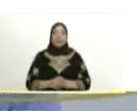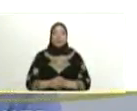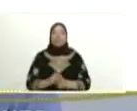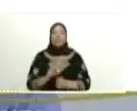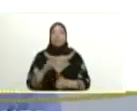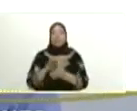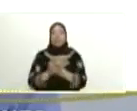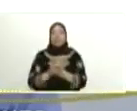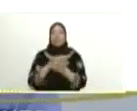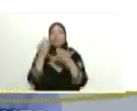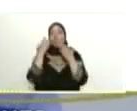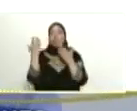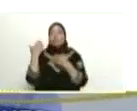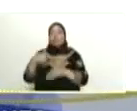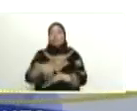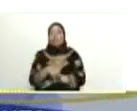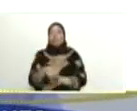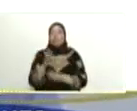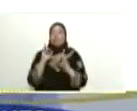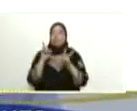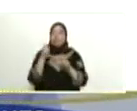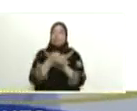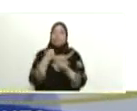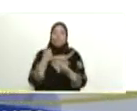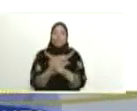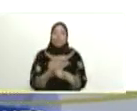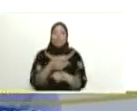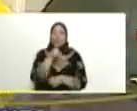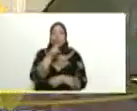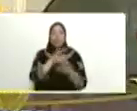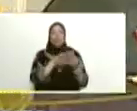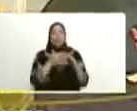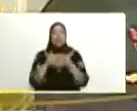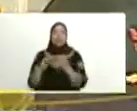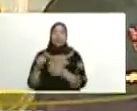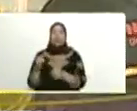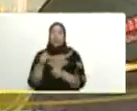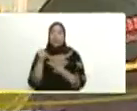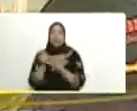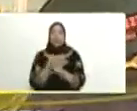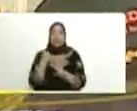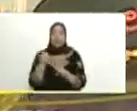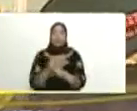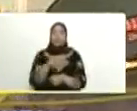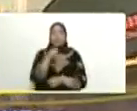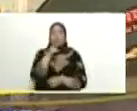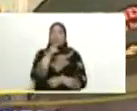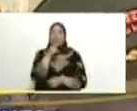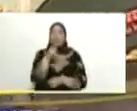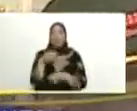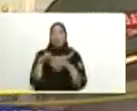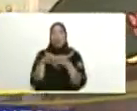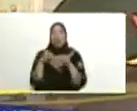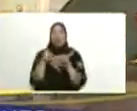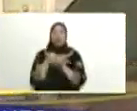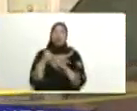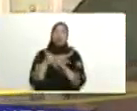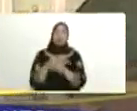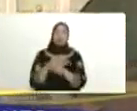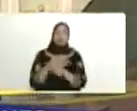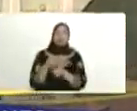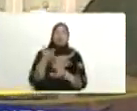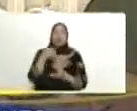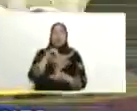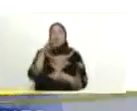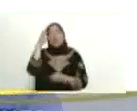Carrillo, jefa de calle del pasillo número 2 de la comunidad Barraca sobre la Marcha, sector La Barraca. Mi saludo,